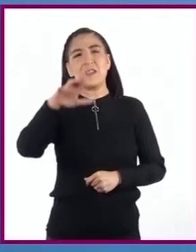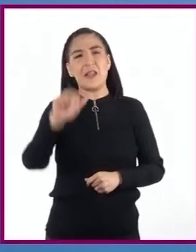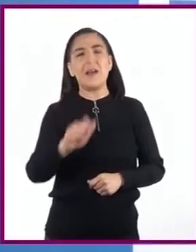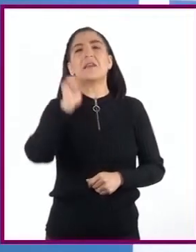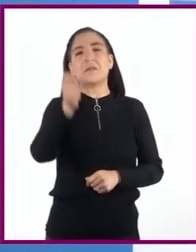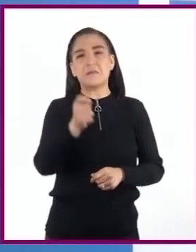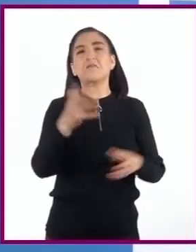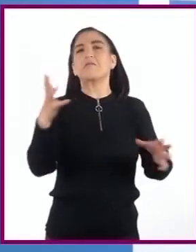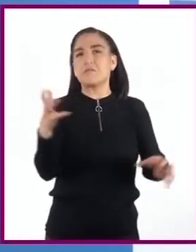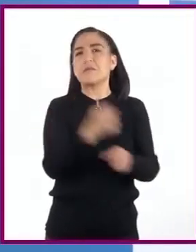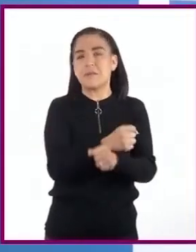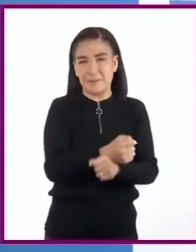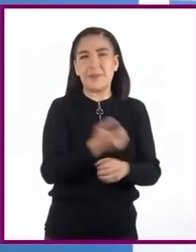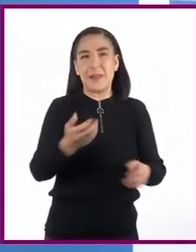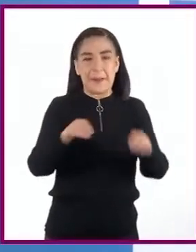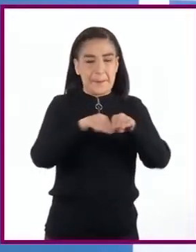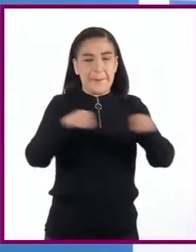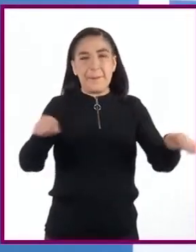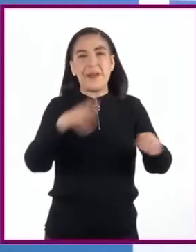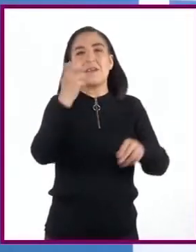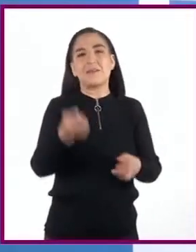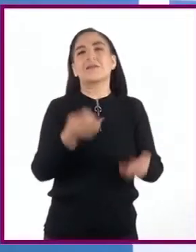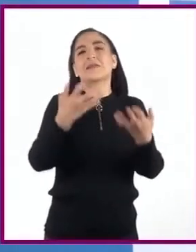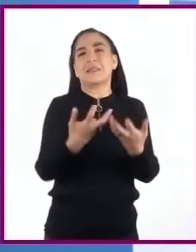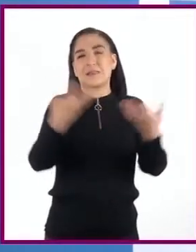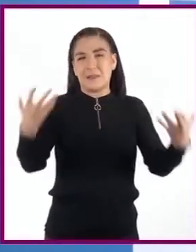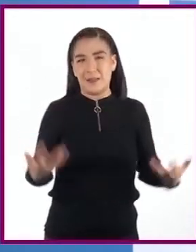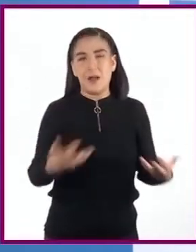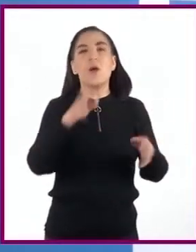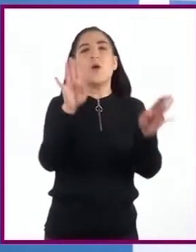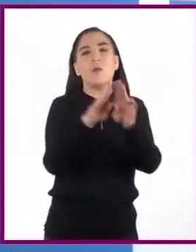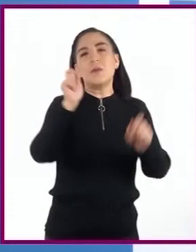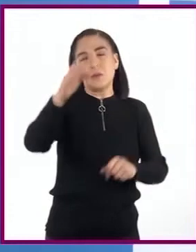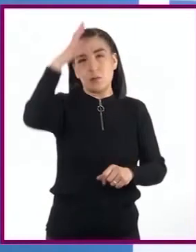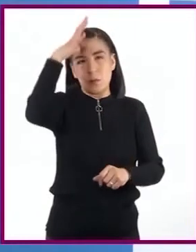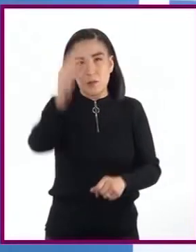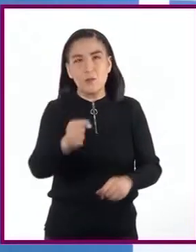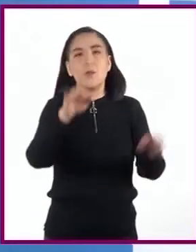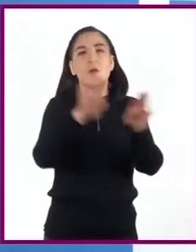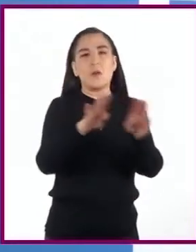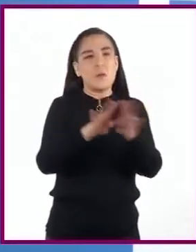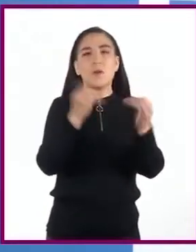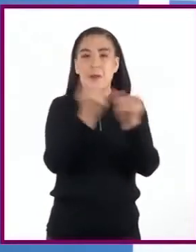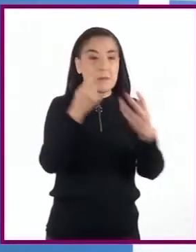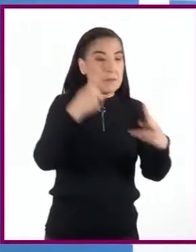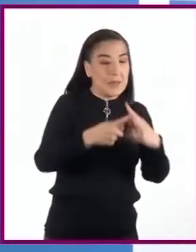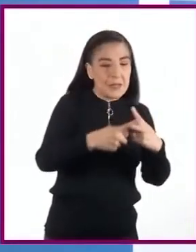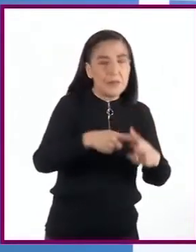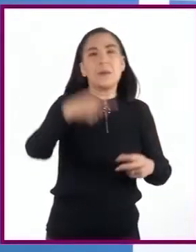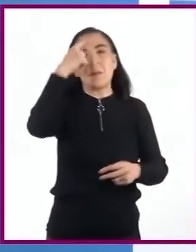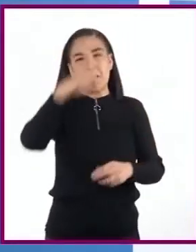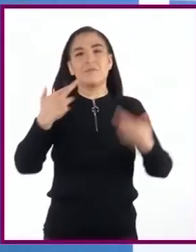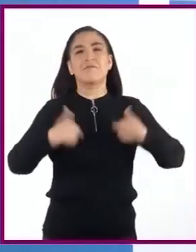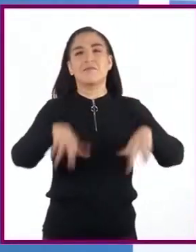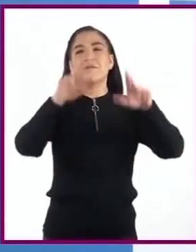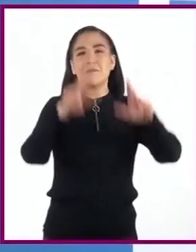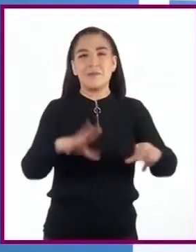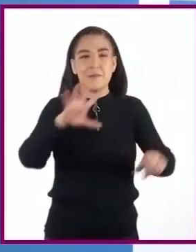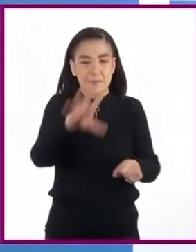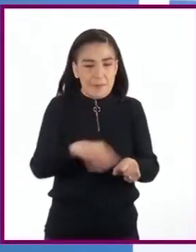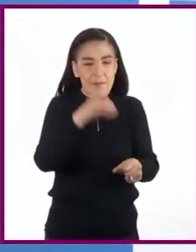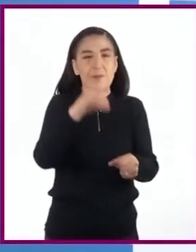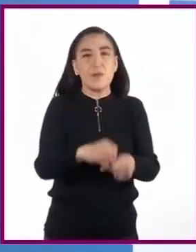tierra. En la geometría tenemos conceptos y símbolos que, al igual que en el álgebra, sirven para representar elementos